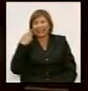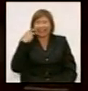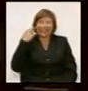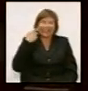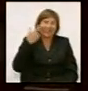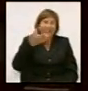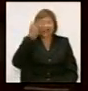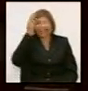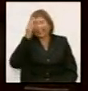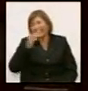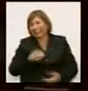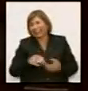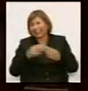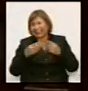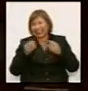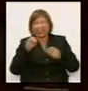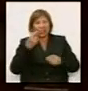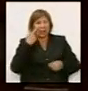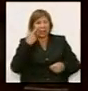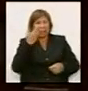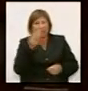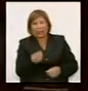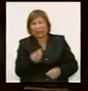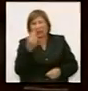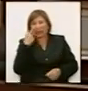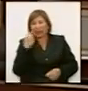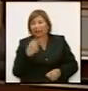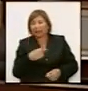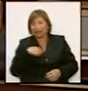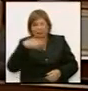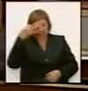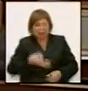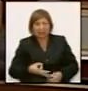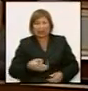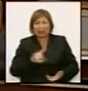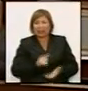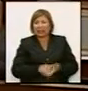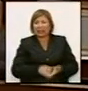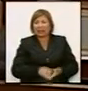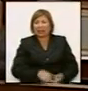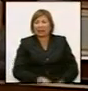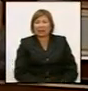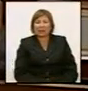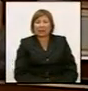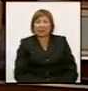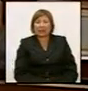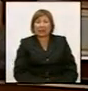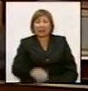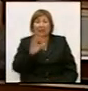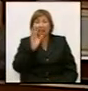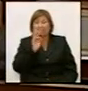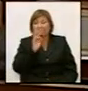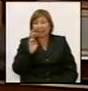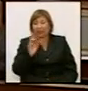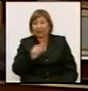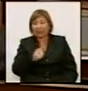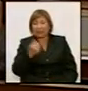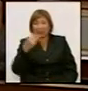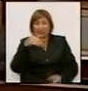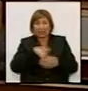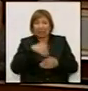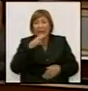¡Ah! ¡Ay, doctor! ¡Qué poco nos conoce! Yo estoy seguro que los 36 de Lapla votaban por